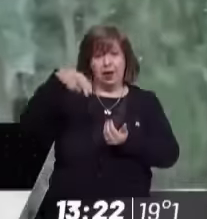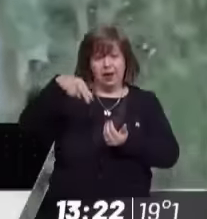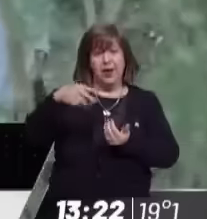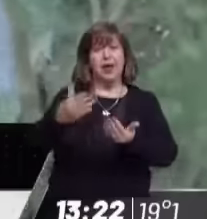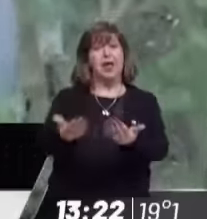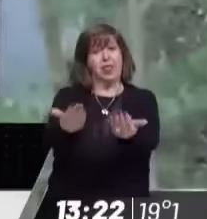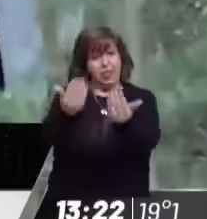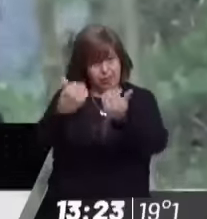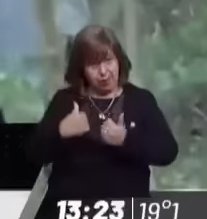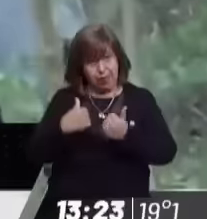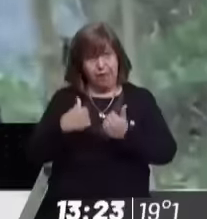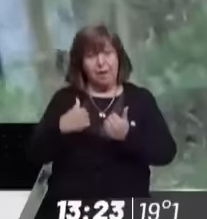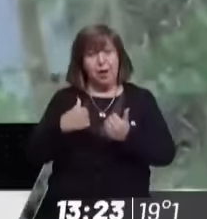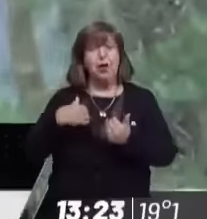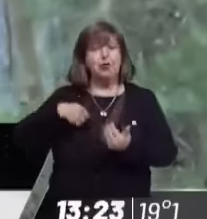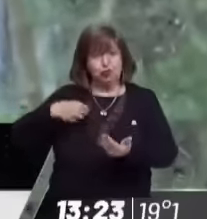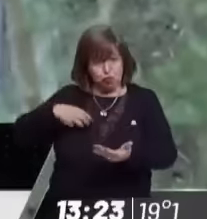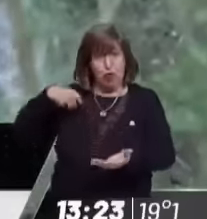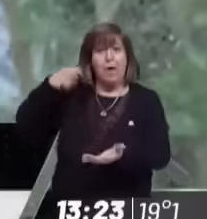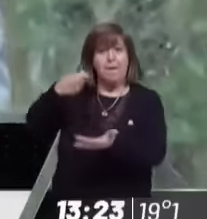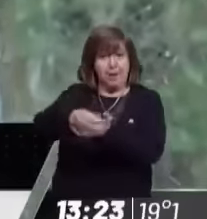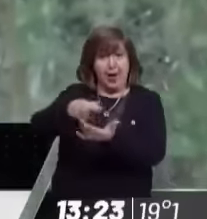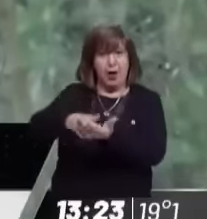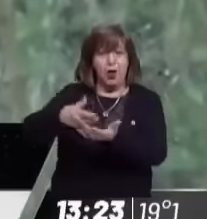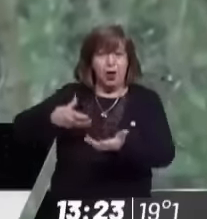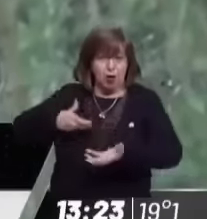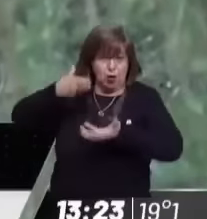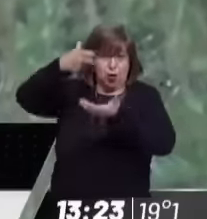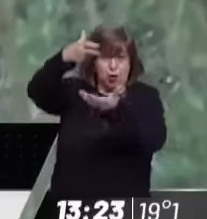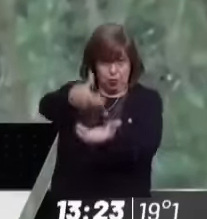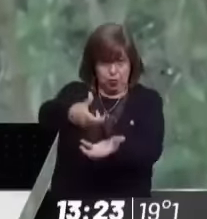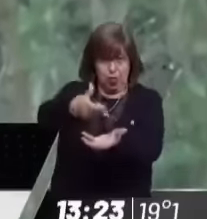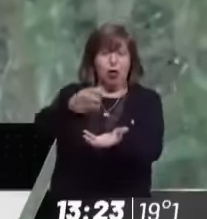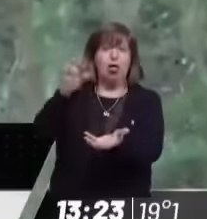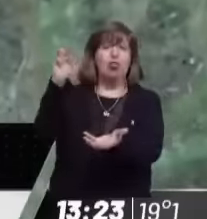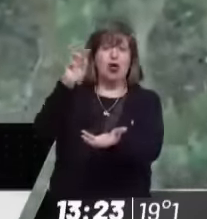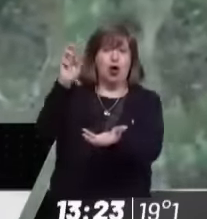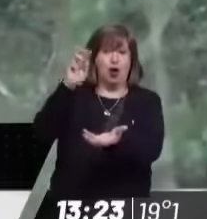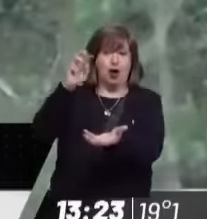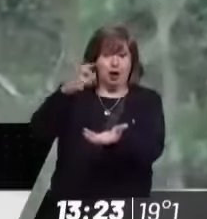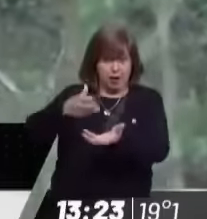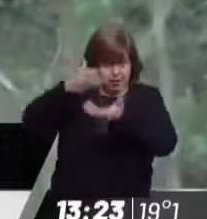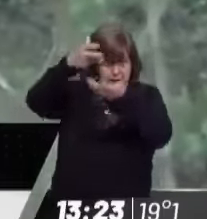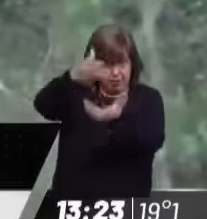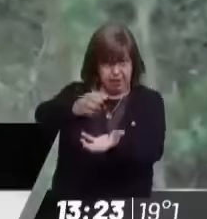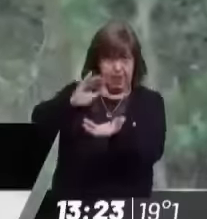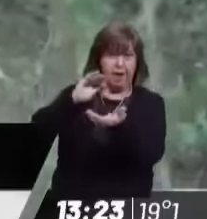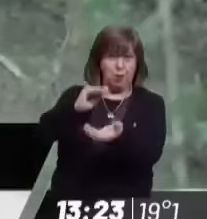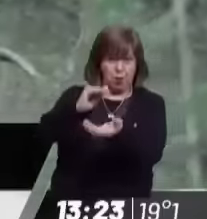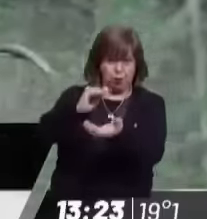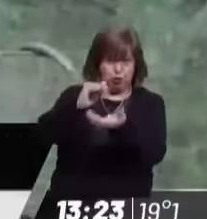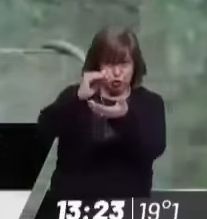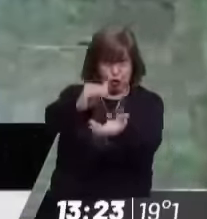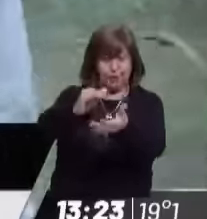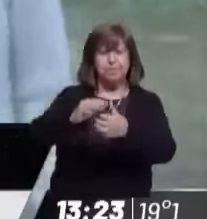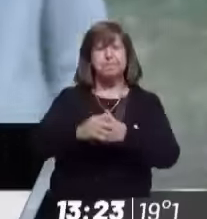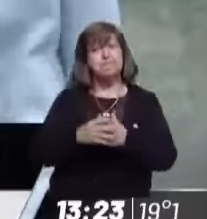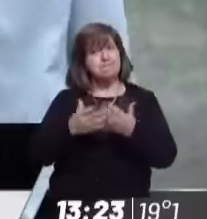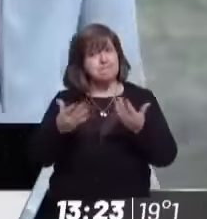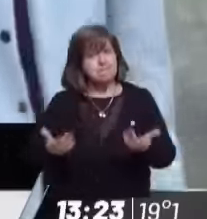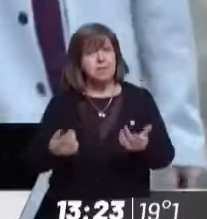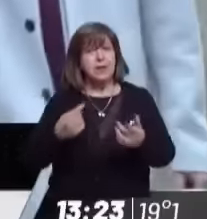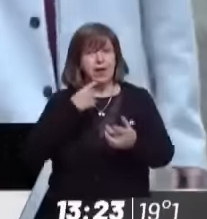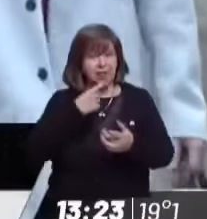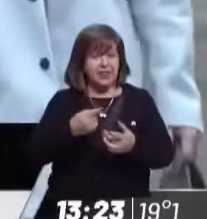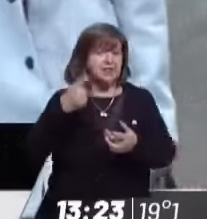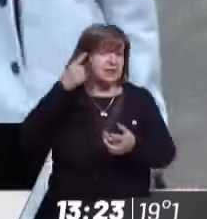chico, que fue el 13 de junio, también abona la misma teoría y lo investiga bajo ese mismo protocolo de posible trata